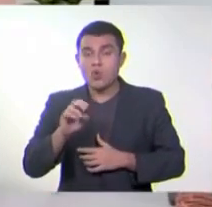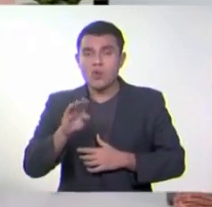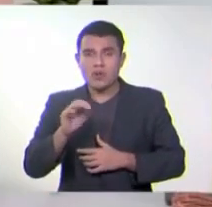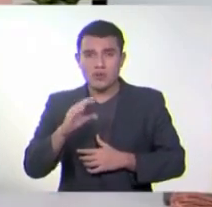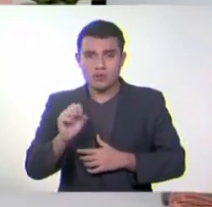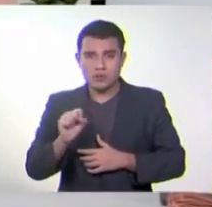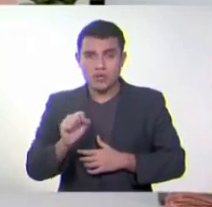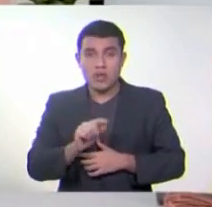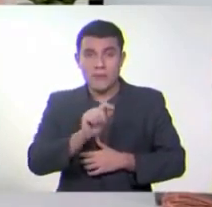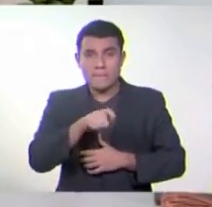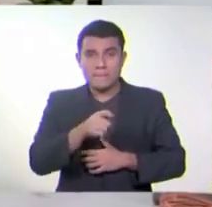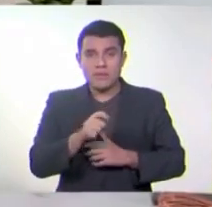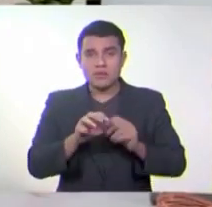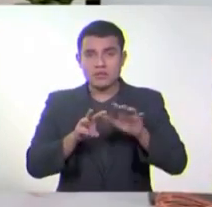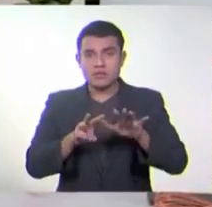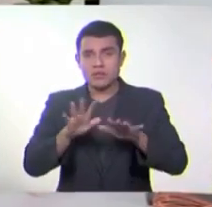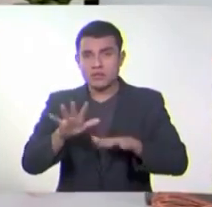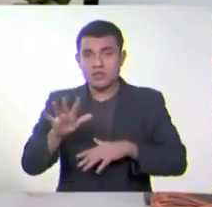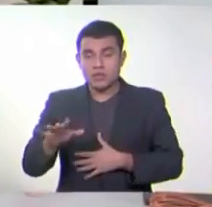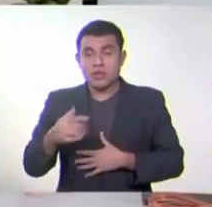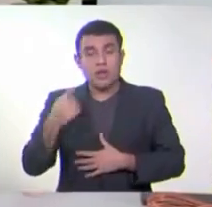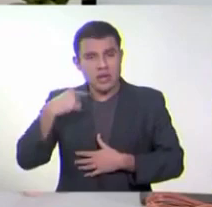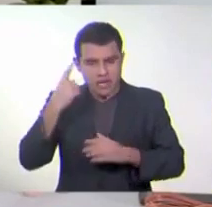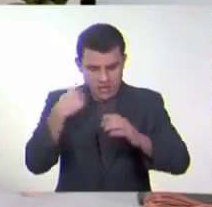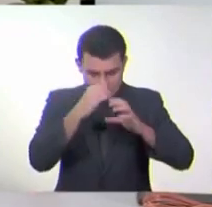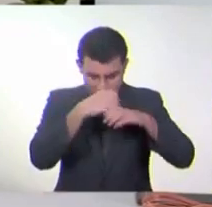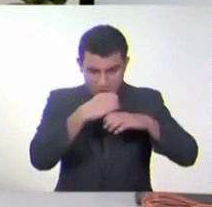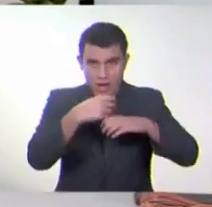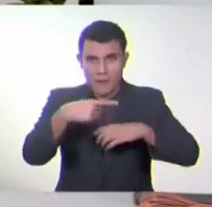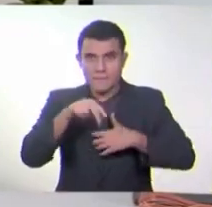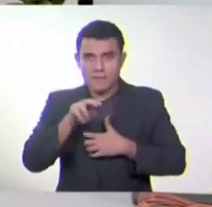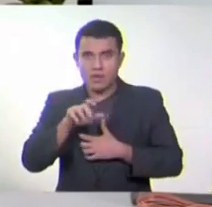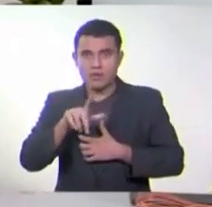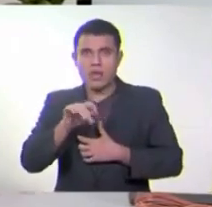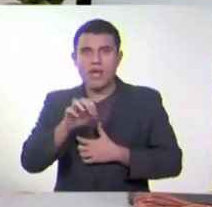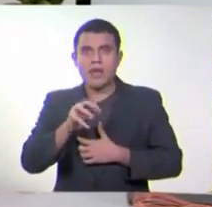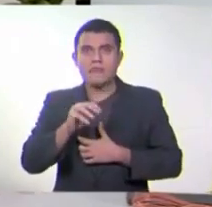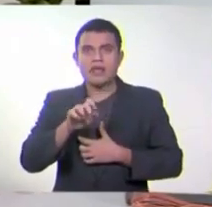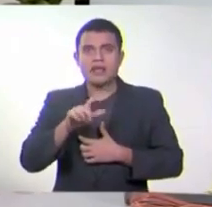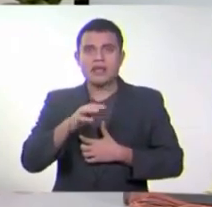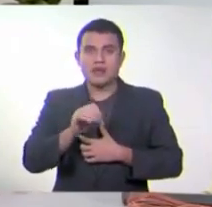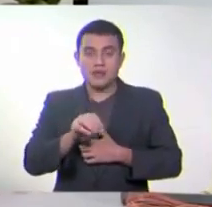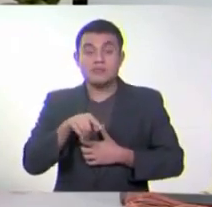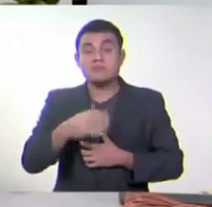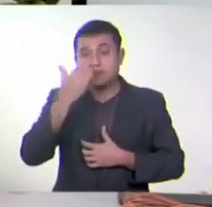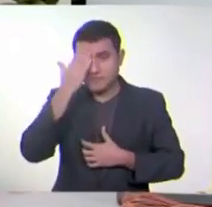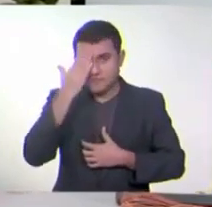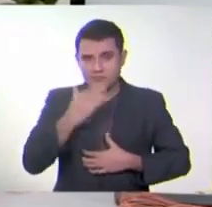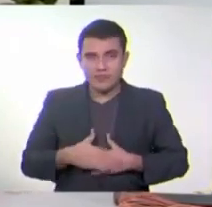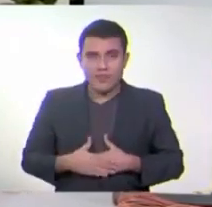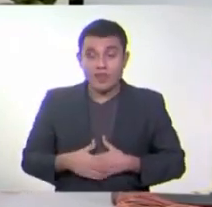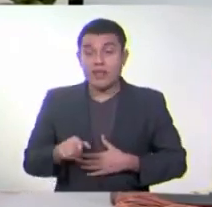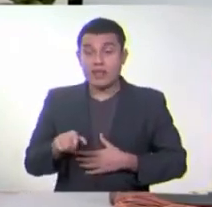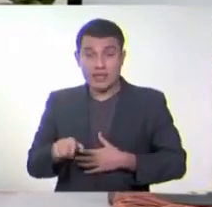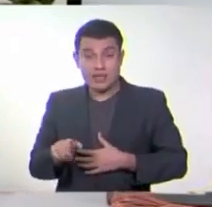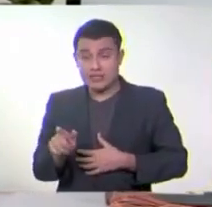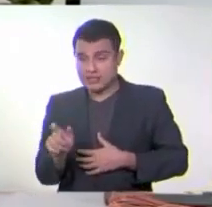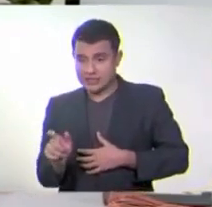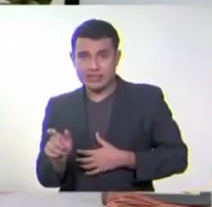1875 vino el científico Paul-Émile Lecoq y ¿qué creen? Descubrió ese